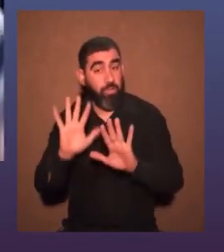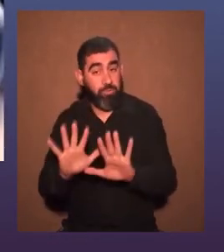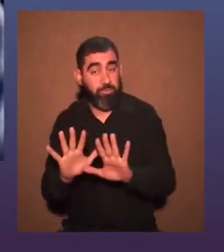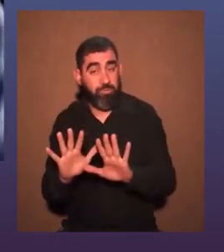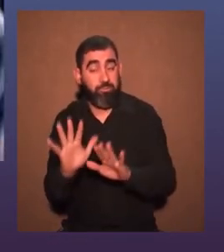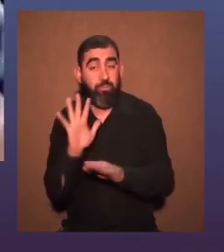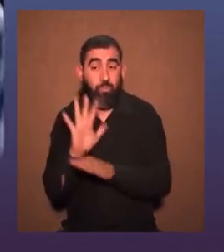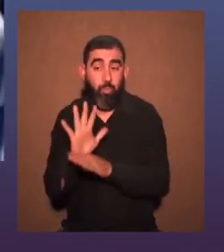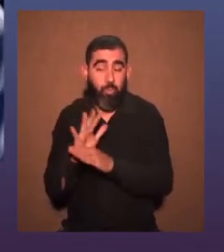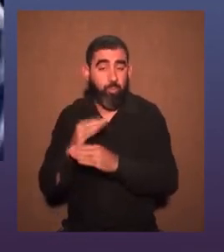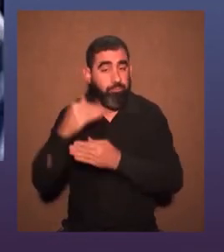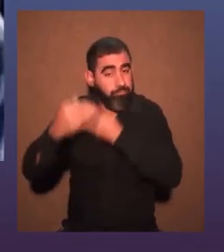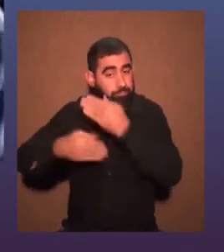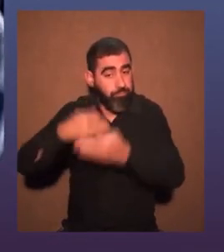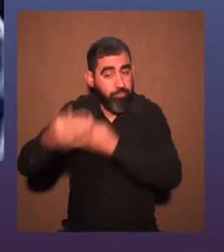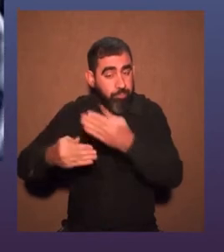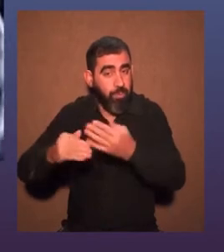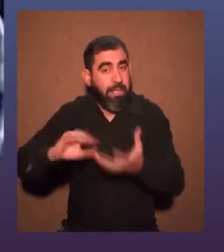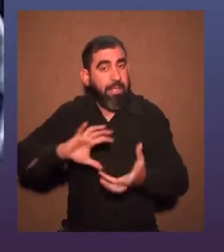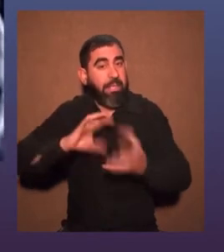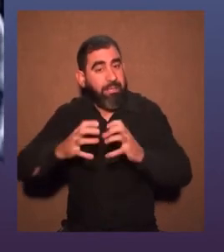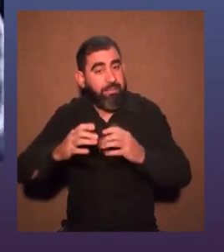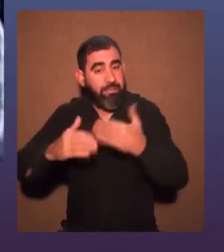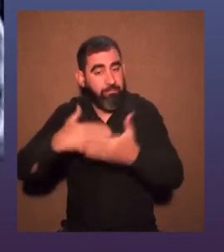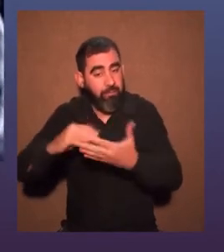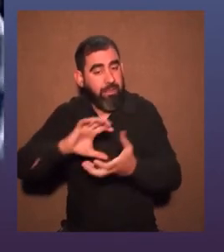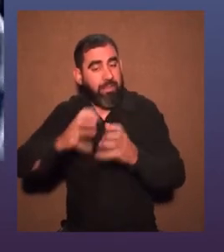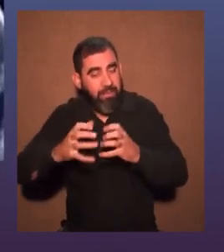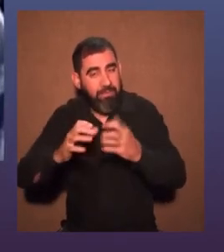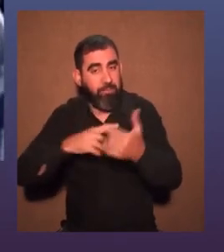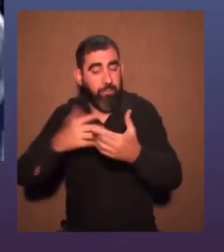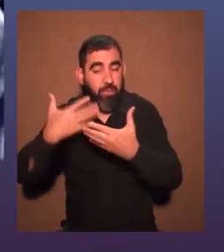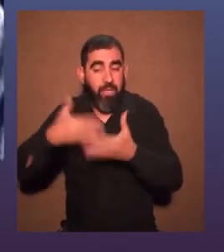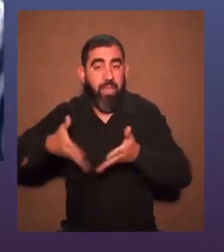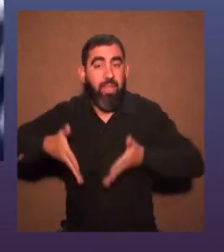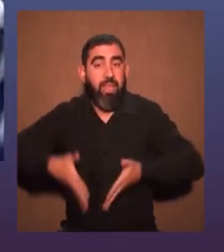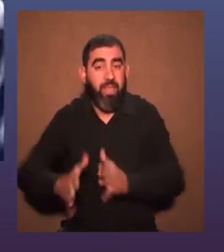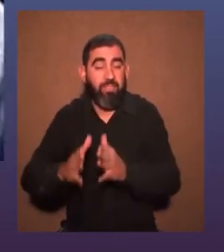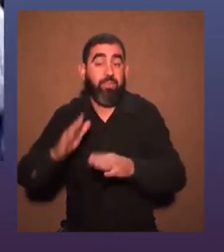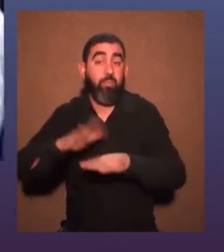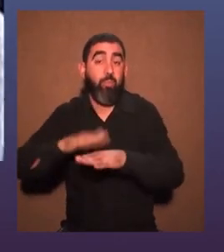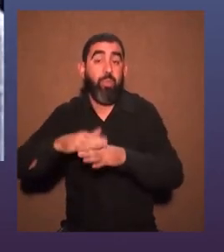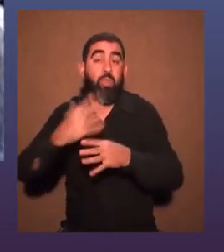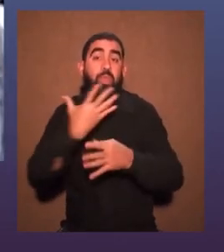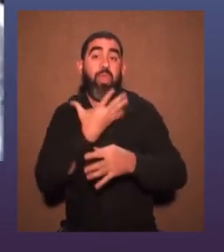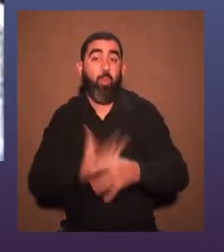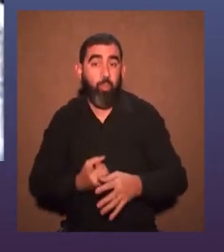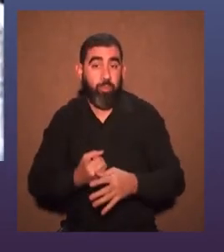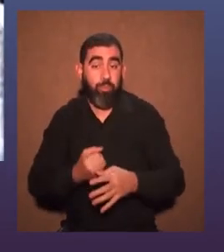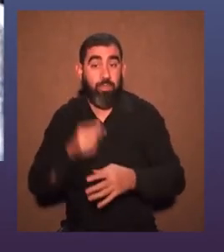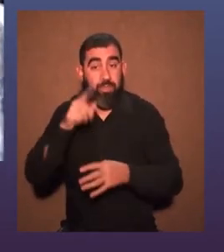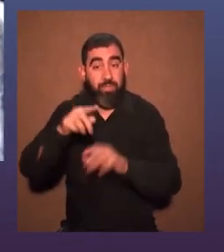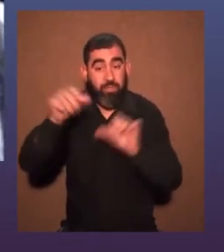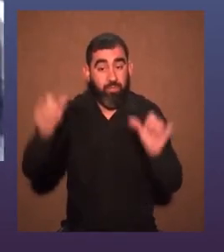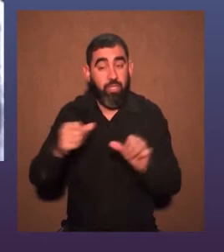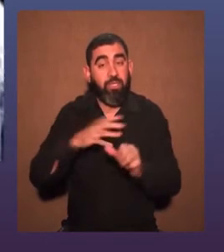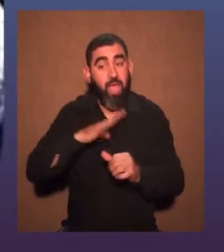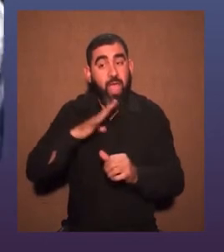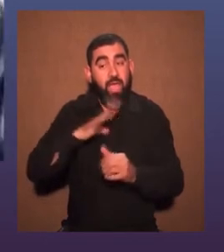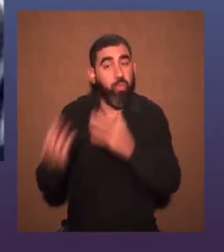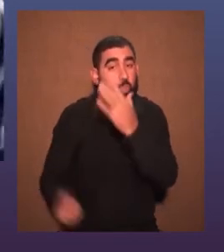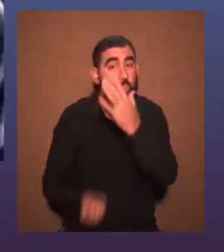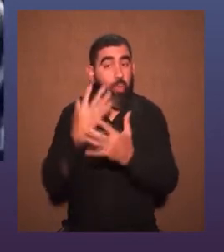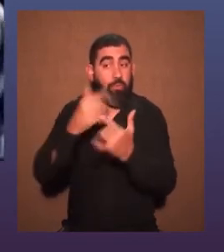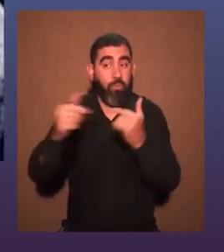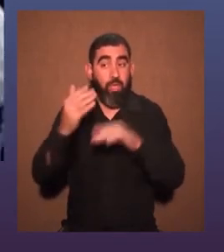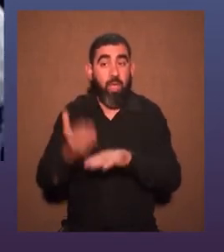una sucesión de desequilibrios y de crisis permanentes que van naciendo a partir de la angustia, y eso es lo que genera la existencia de algo